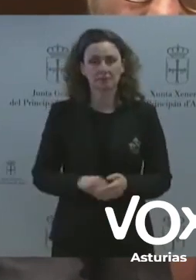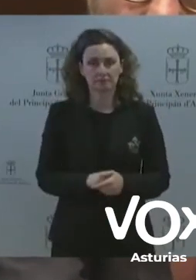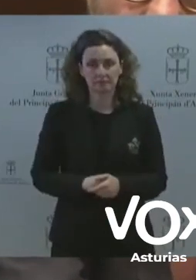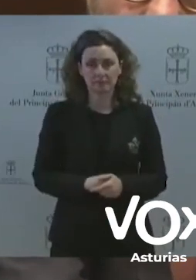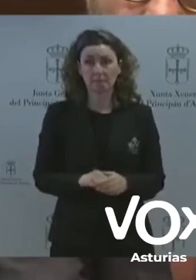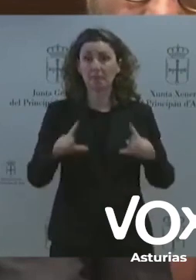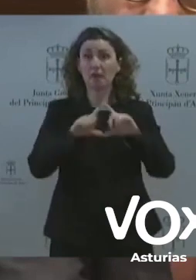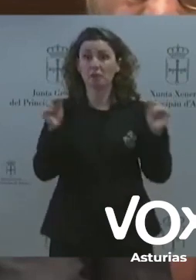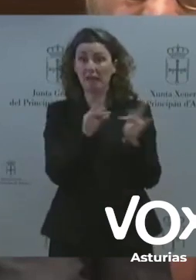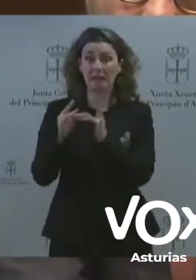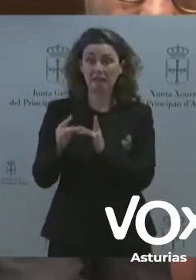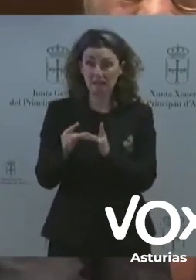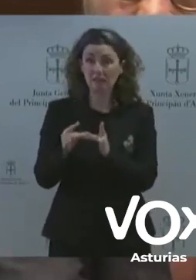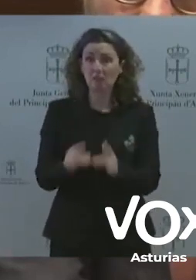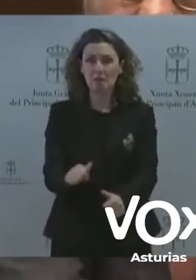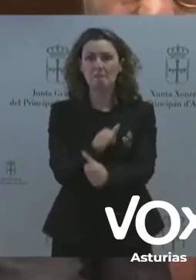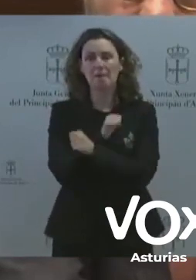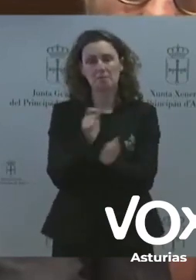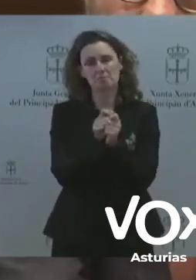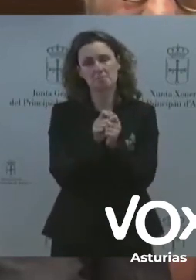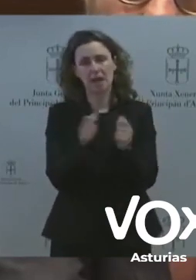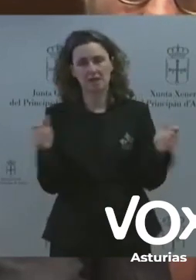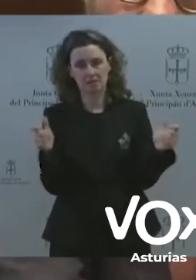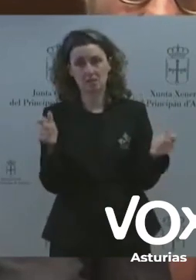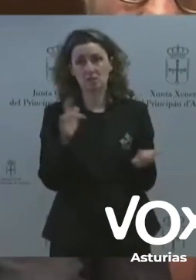desempleo en España en enero del 2023.